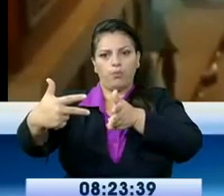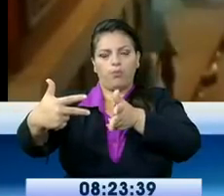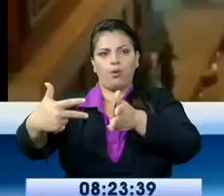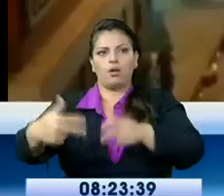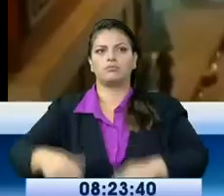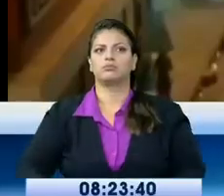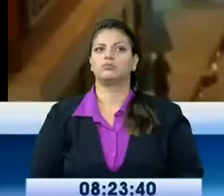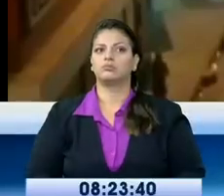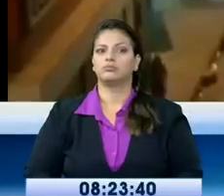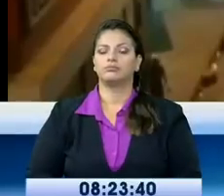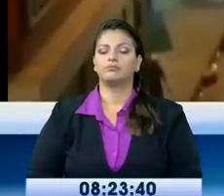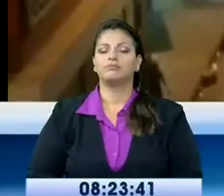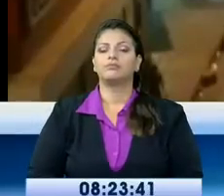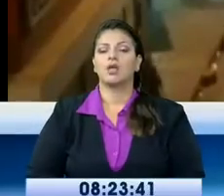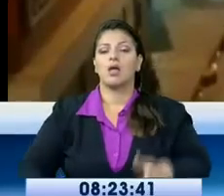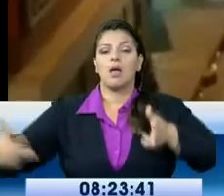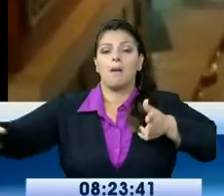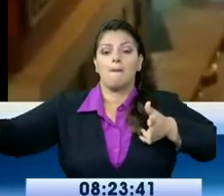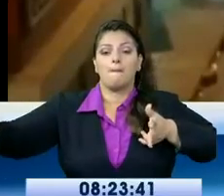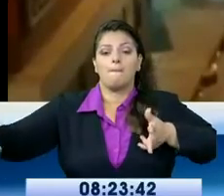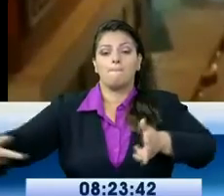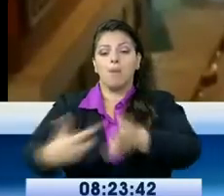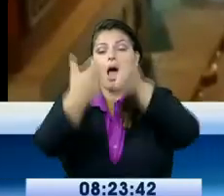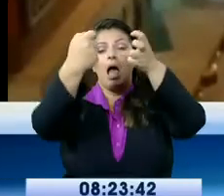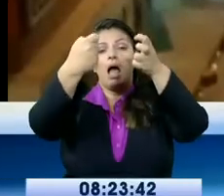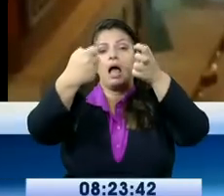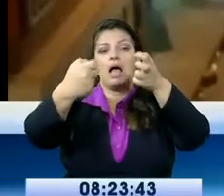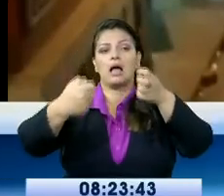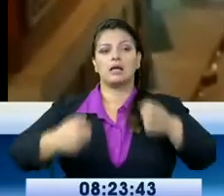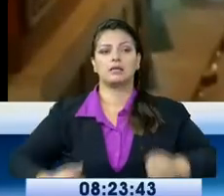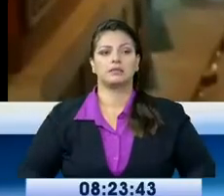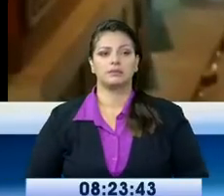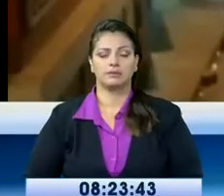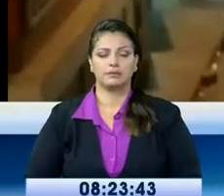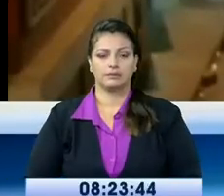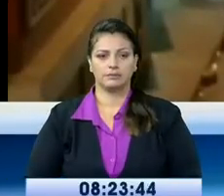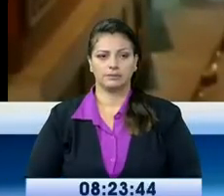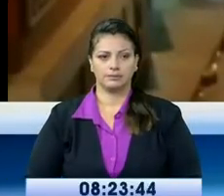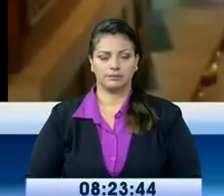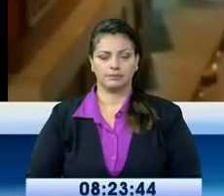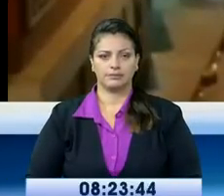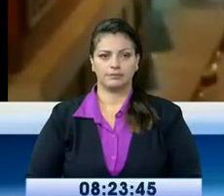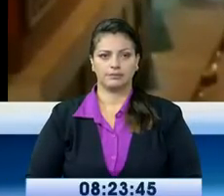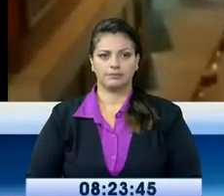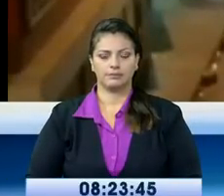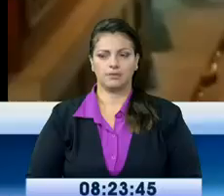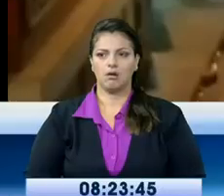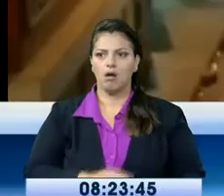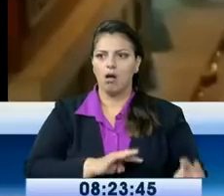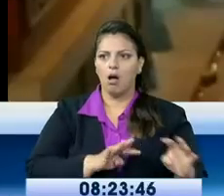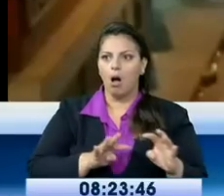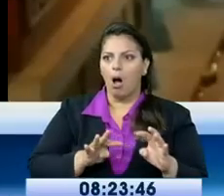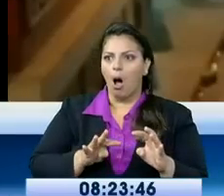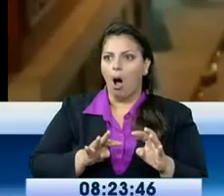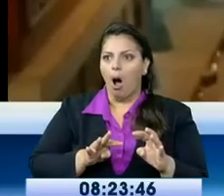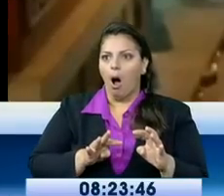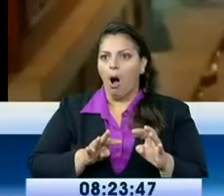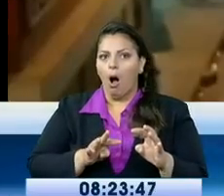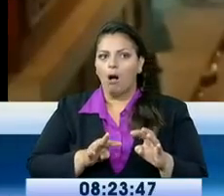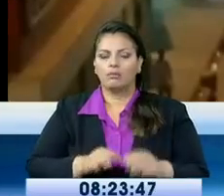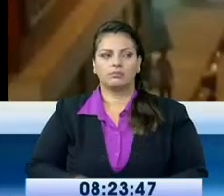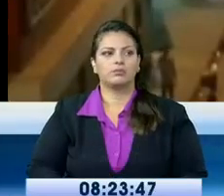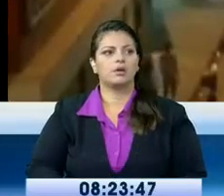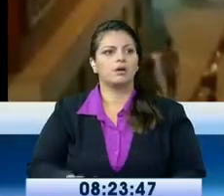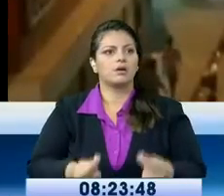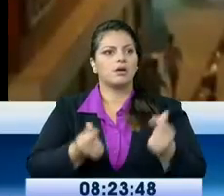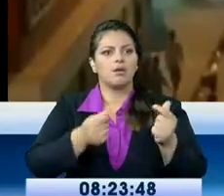Un fuerte impacto entre dos automotores dejando sorprendidos a los habitantes de la zona. Inmediatamente se hacen presentes autoridades de seguridad,